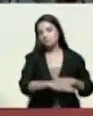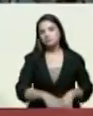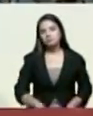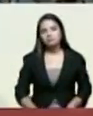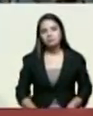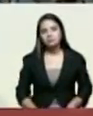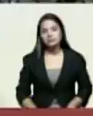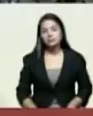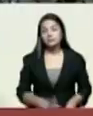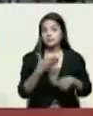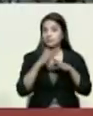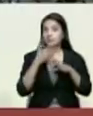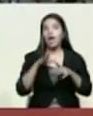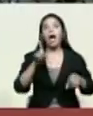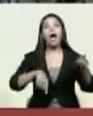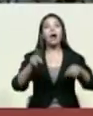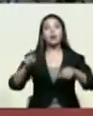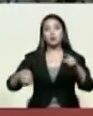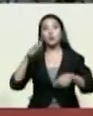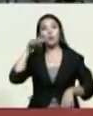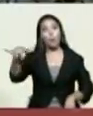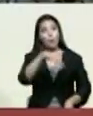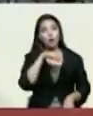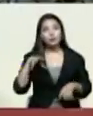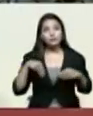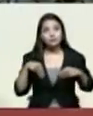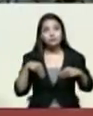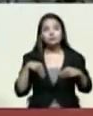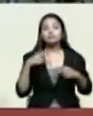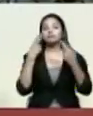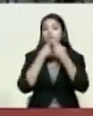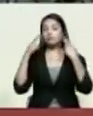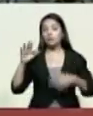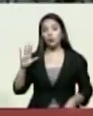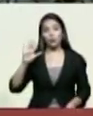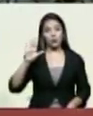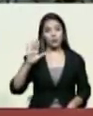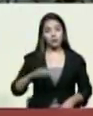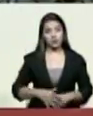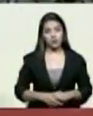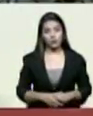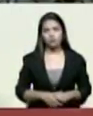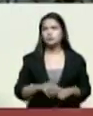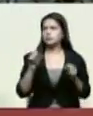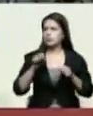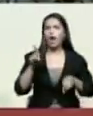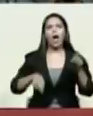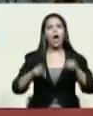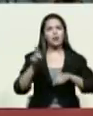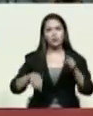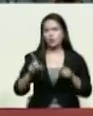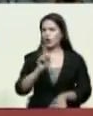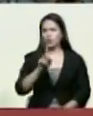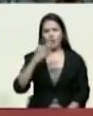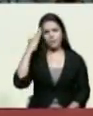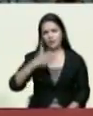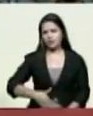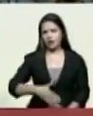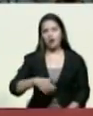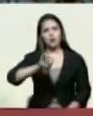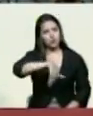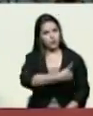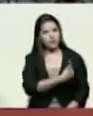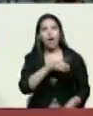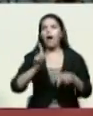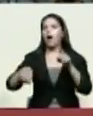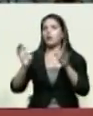A pesar que había algunos sectores civiles comprometidos. Civiles digo que no eran militares, de la universidad y